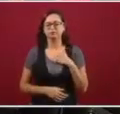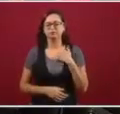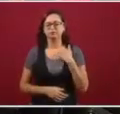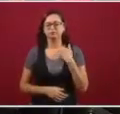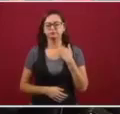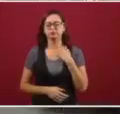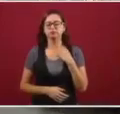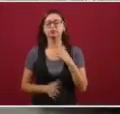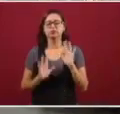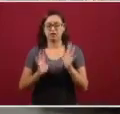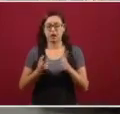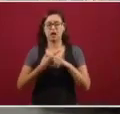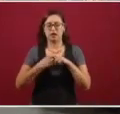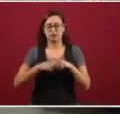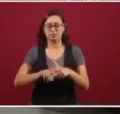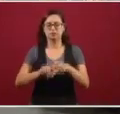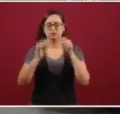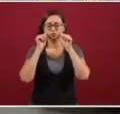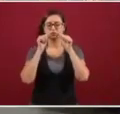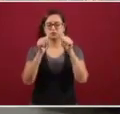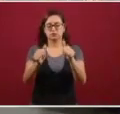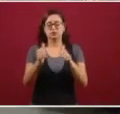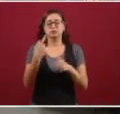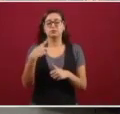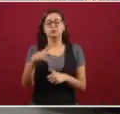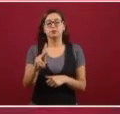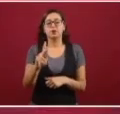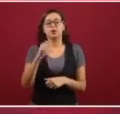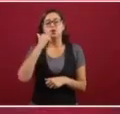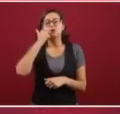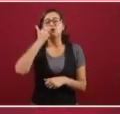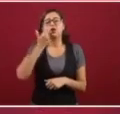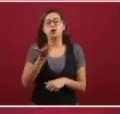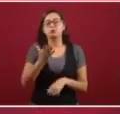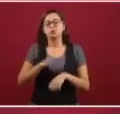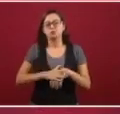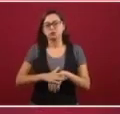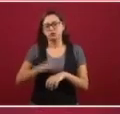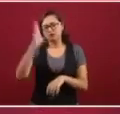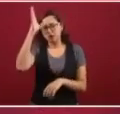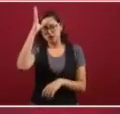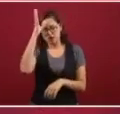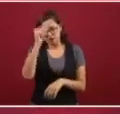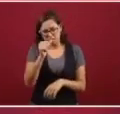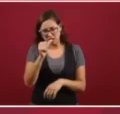Se está viendo, pero queremos llegar a acuerdos